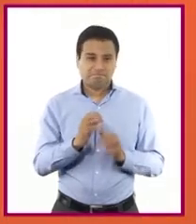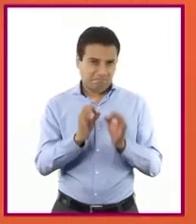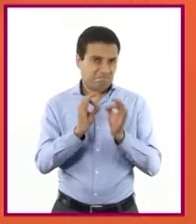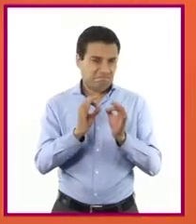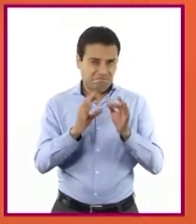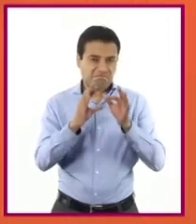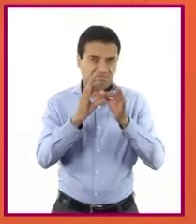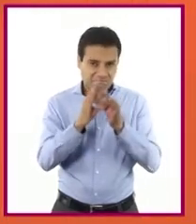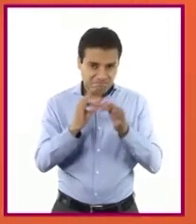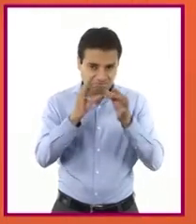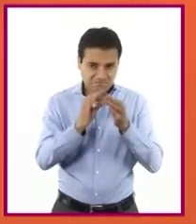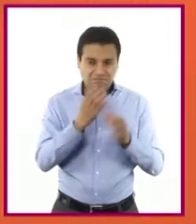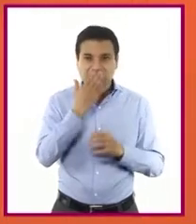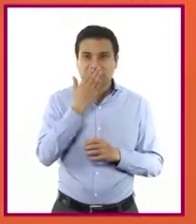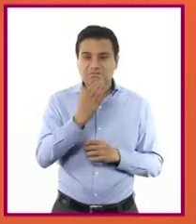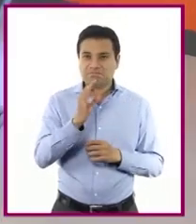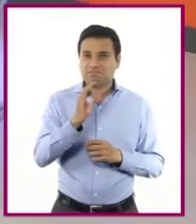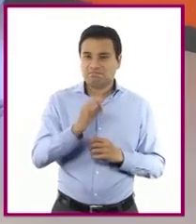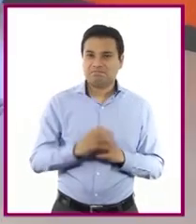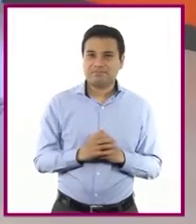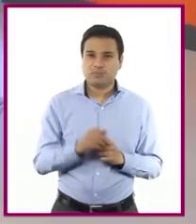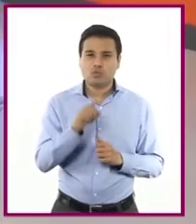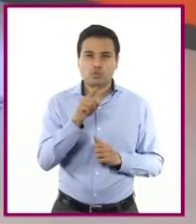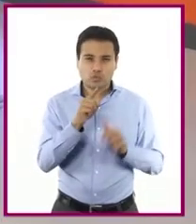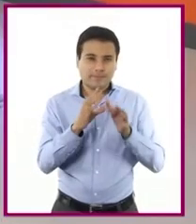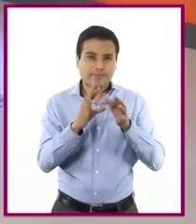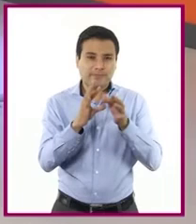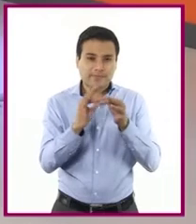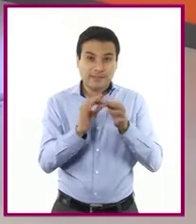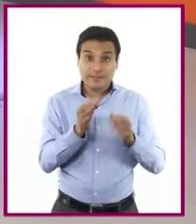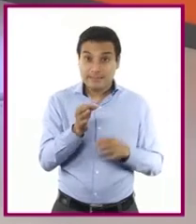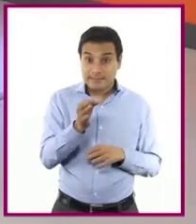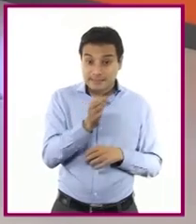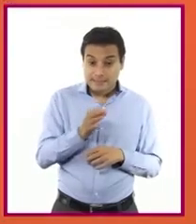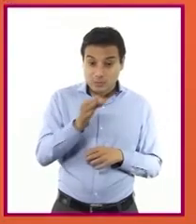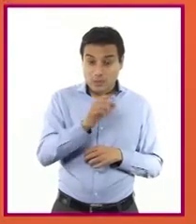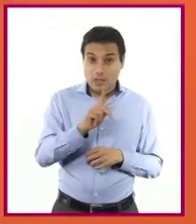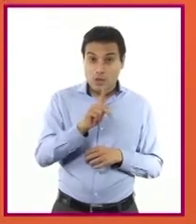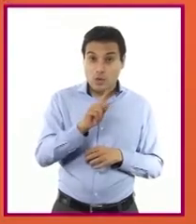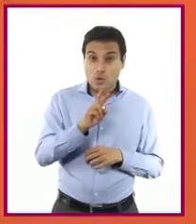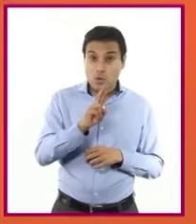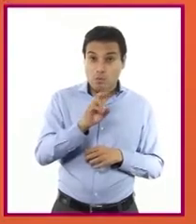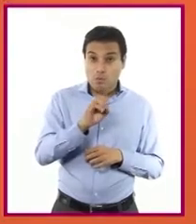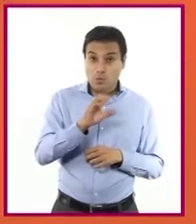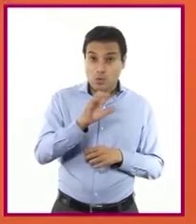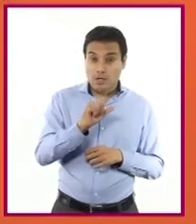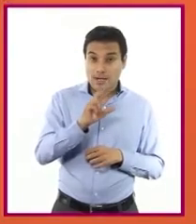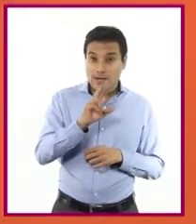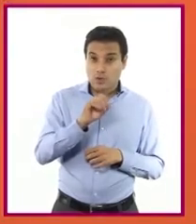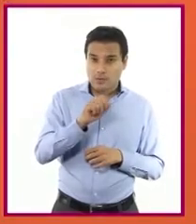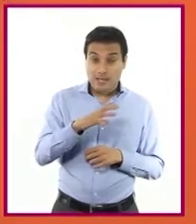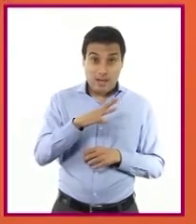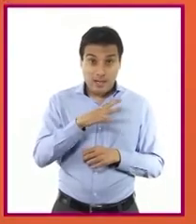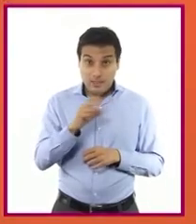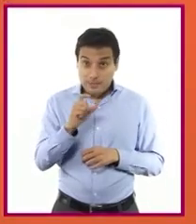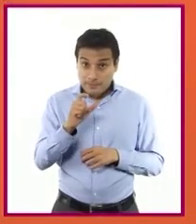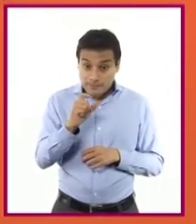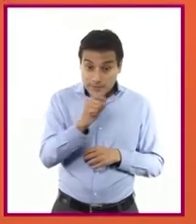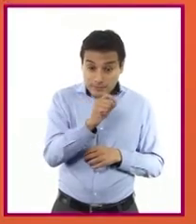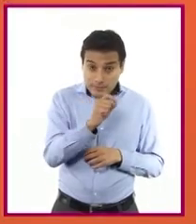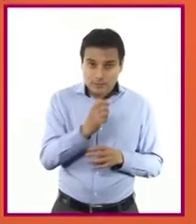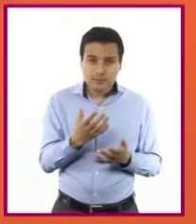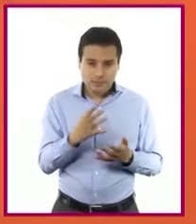Asimismo, estás en lo correcto al añadir que la célula procarionte, donde identificamos a las bacterias, tienen